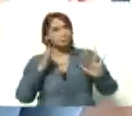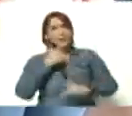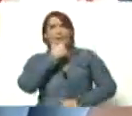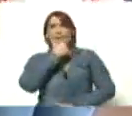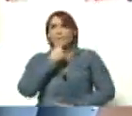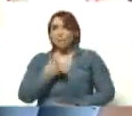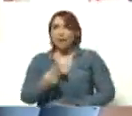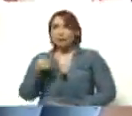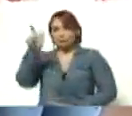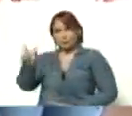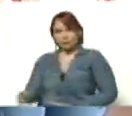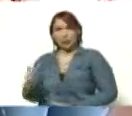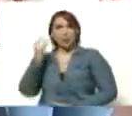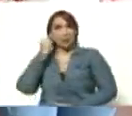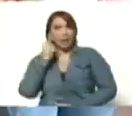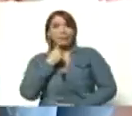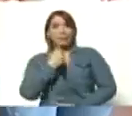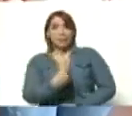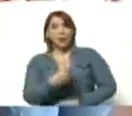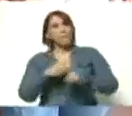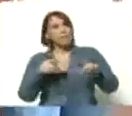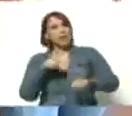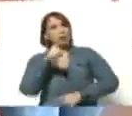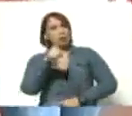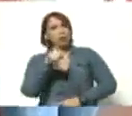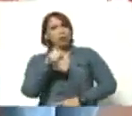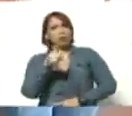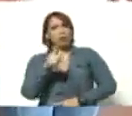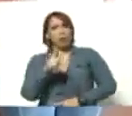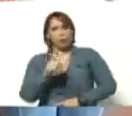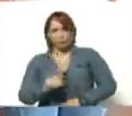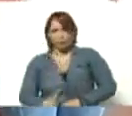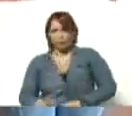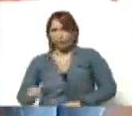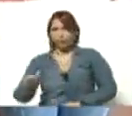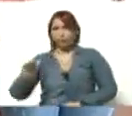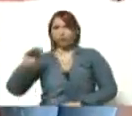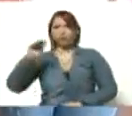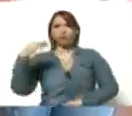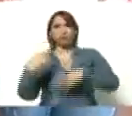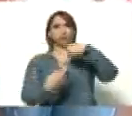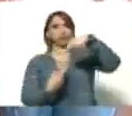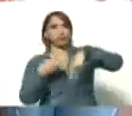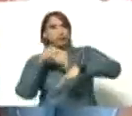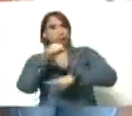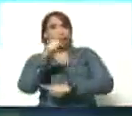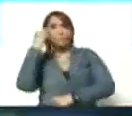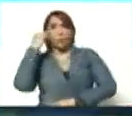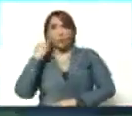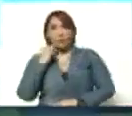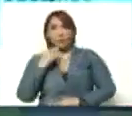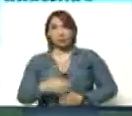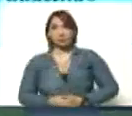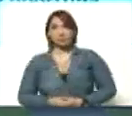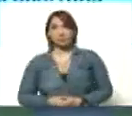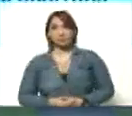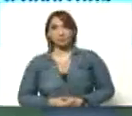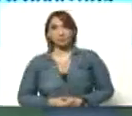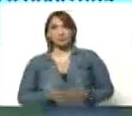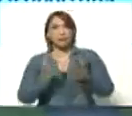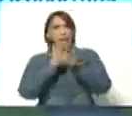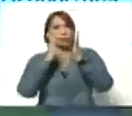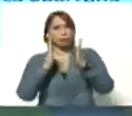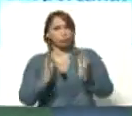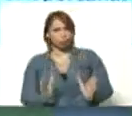que Alejandra dice, pero tú creciste en revolución, en la revolución bolivariana. Los estudiantes que pasamos por